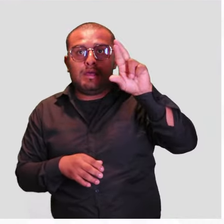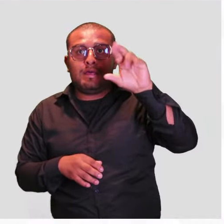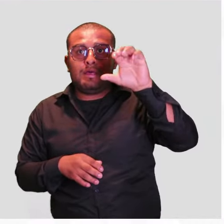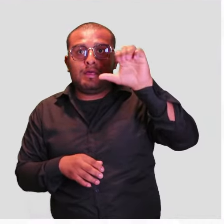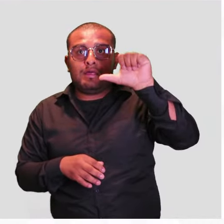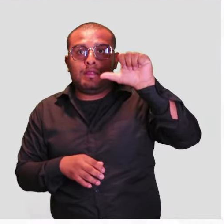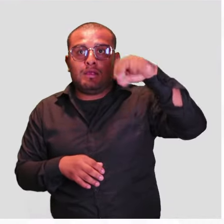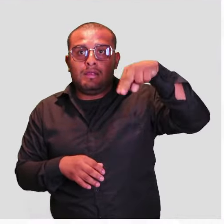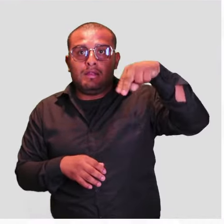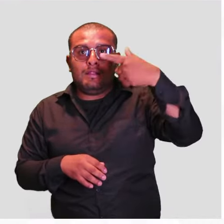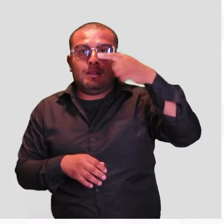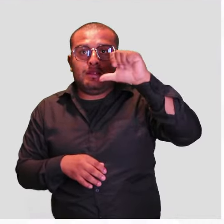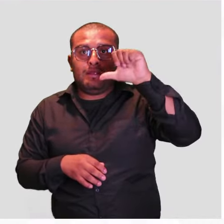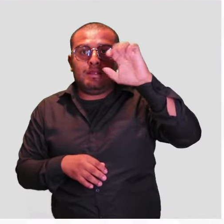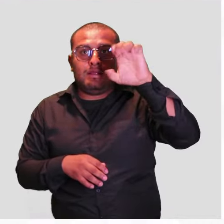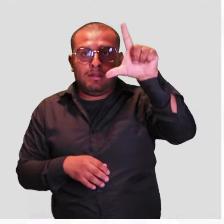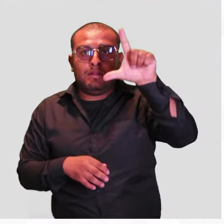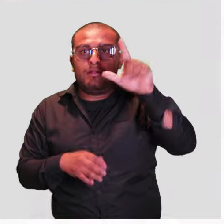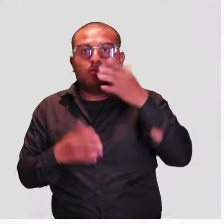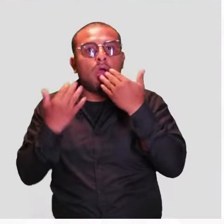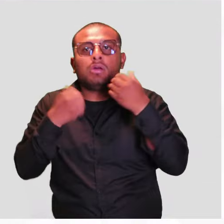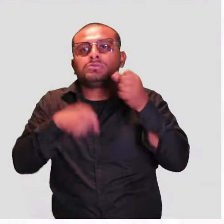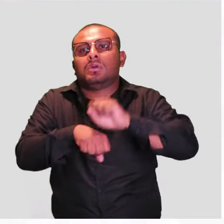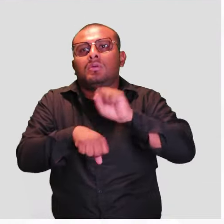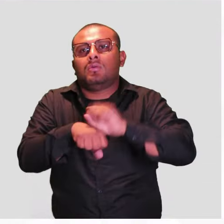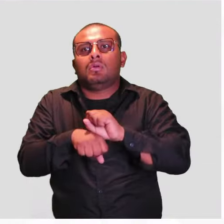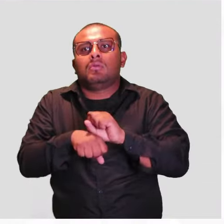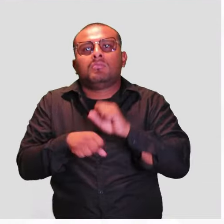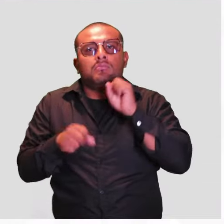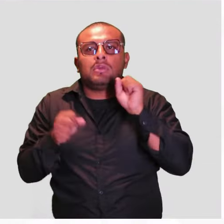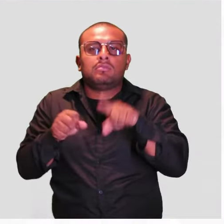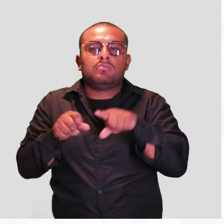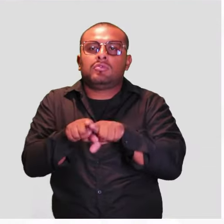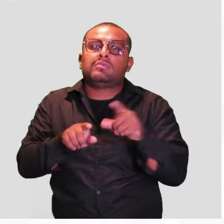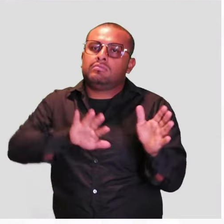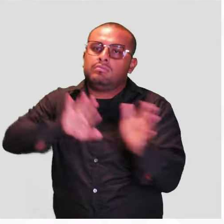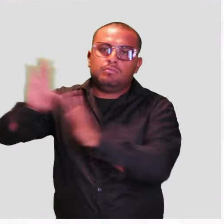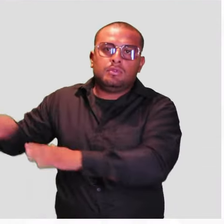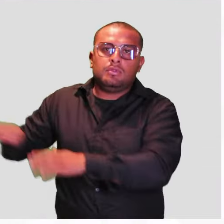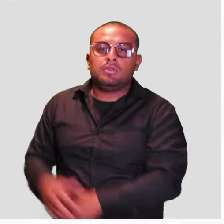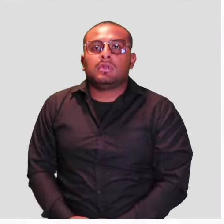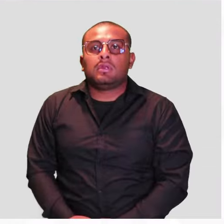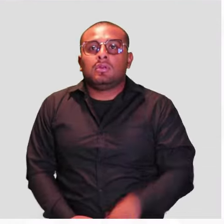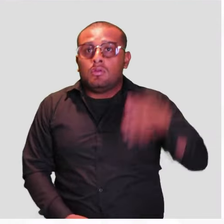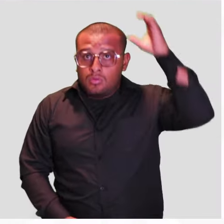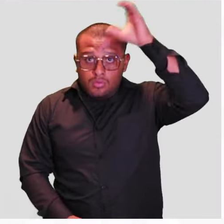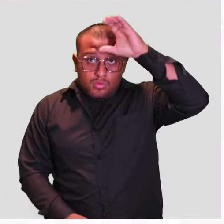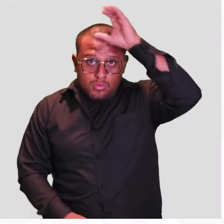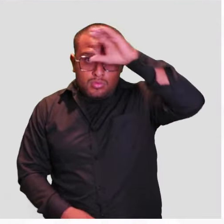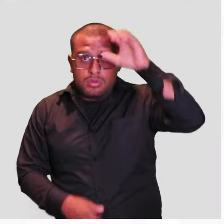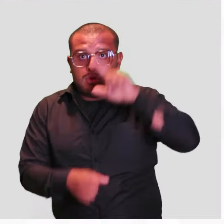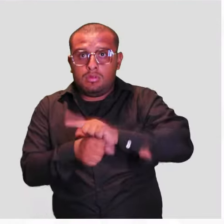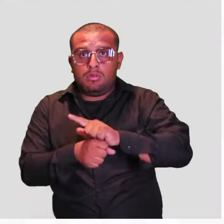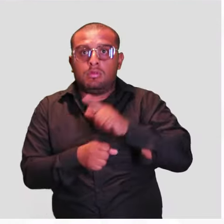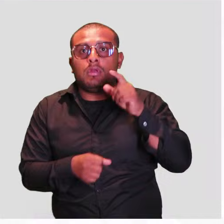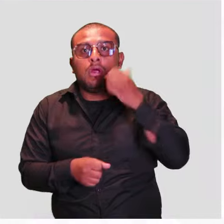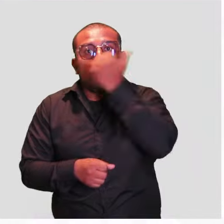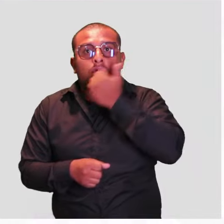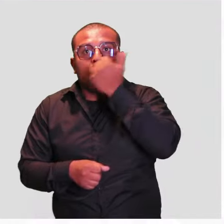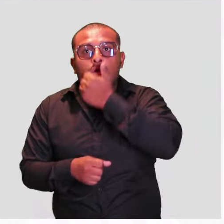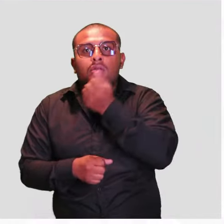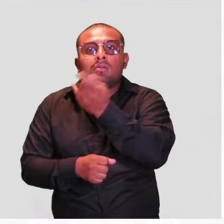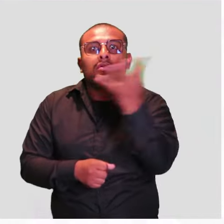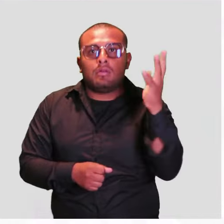secundaria. Vamos a promover también en la parte de la cultura que los alumnos, a través de eventos culturales, puedan